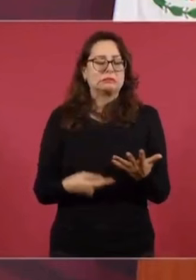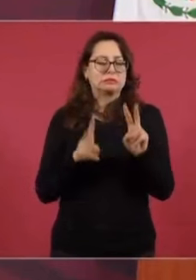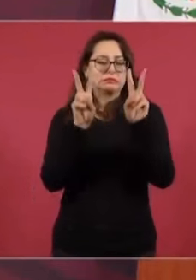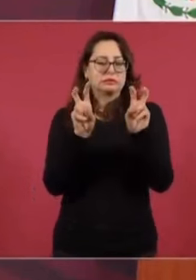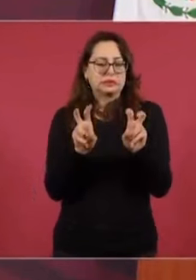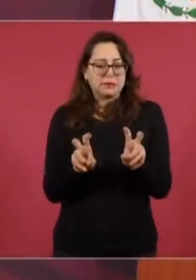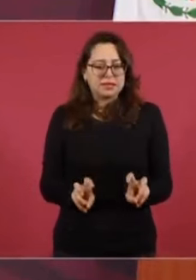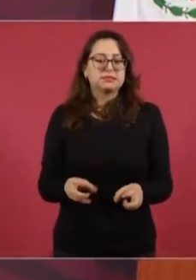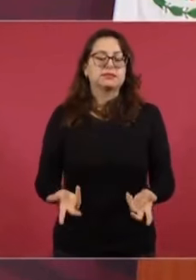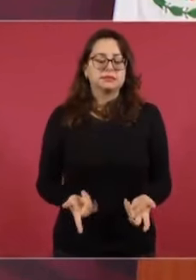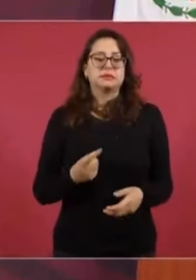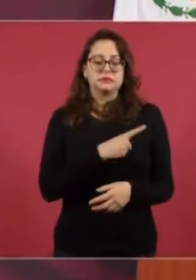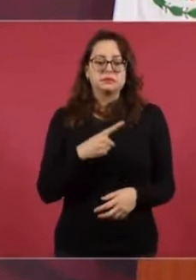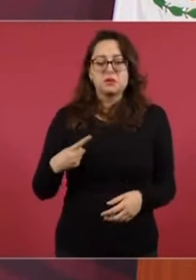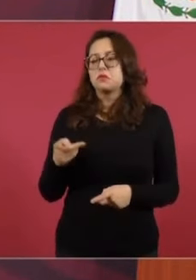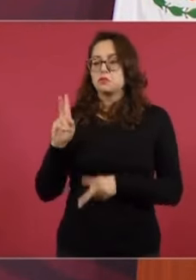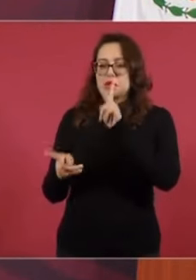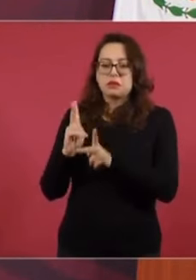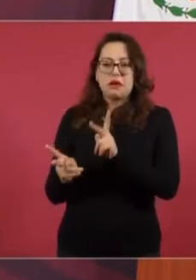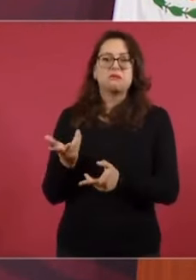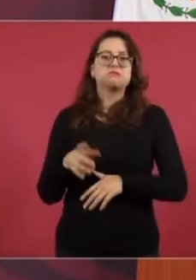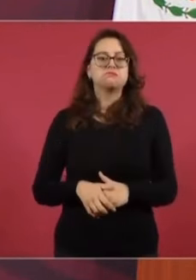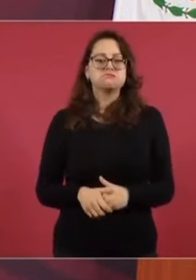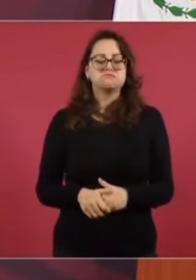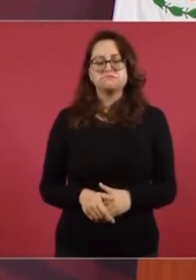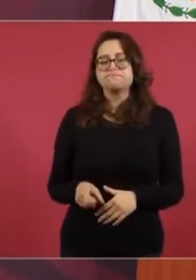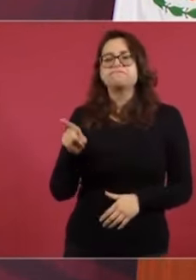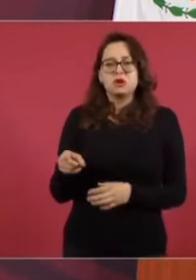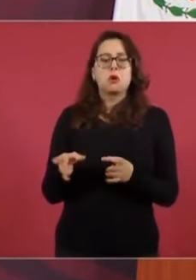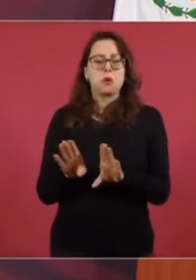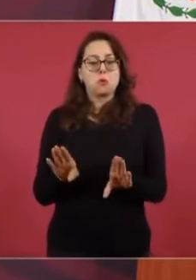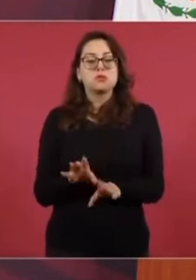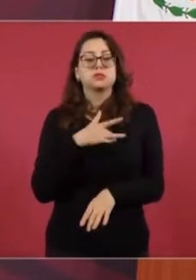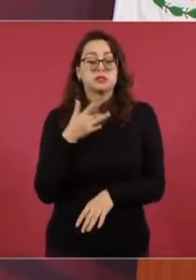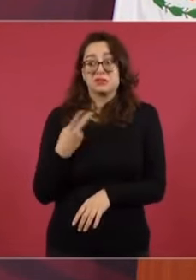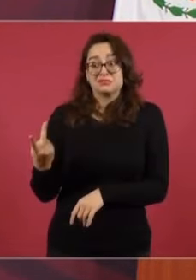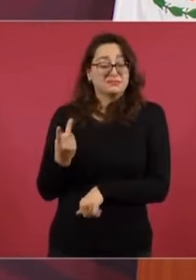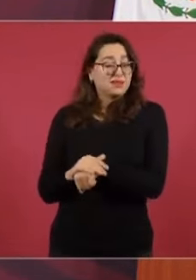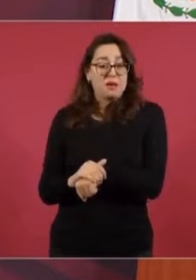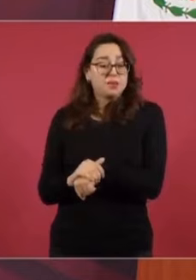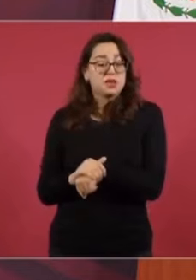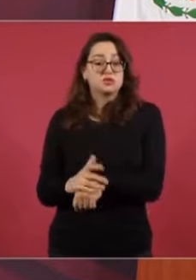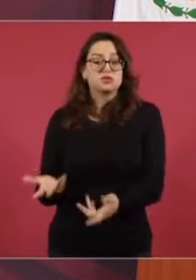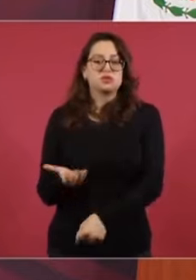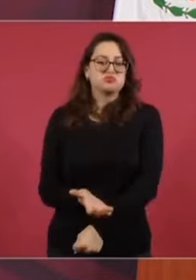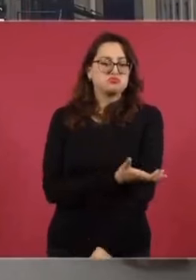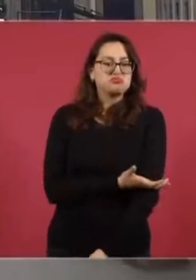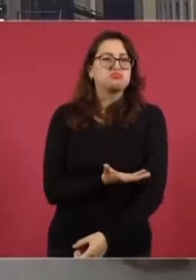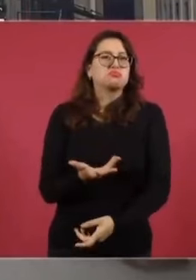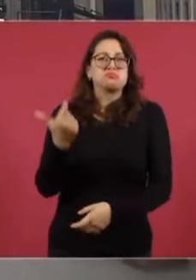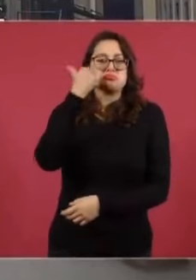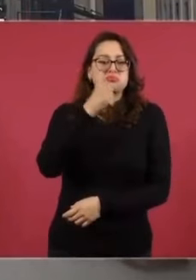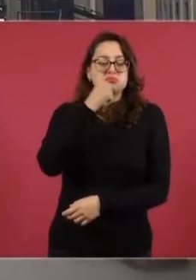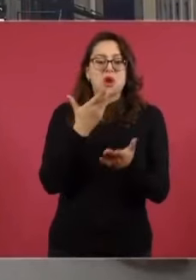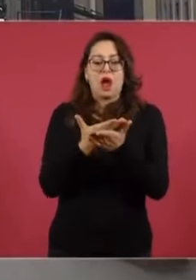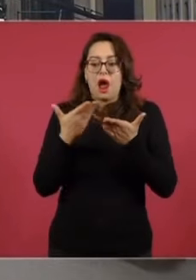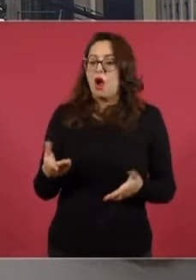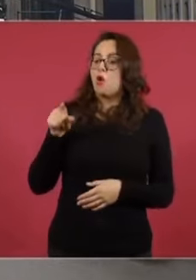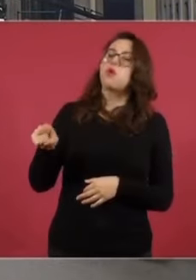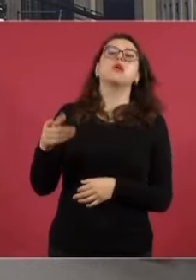cosas, pues cómo le ha ido, somos amigos, además es mi compañera, es la